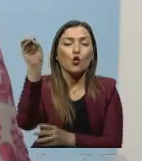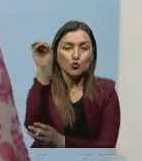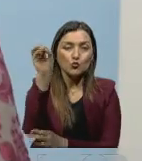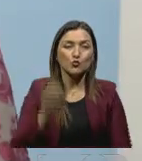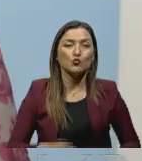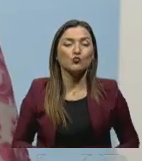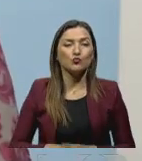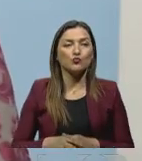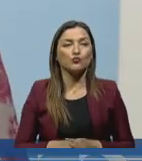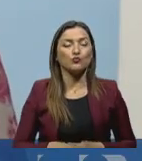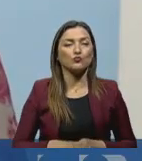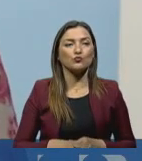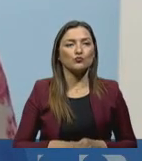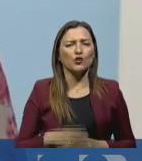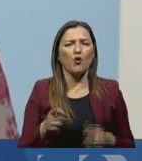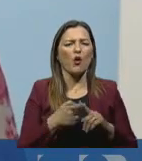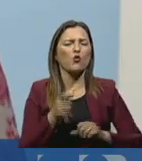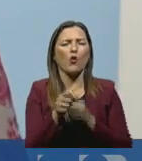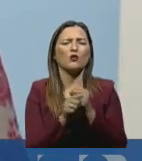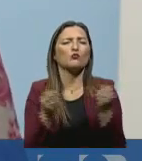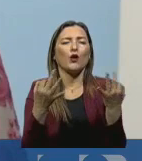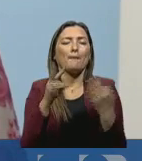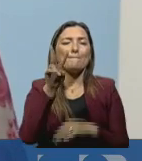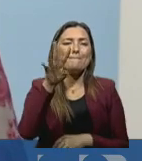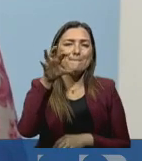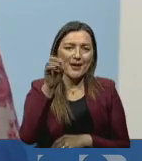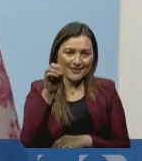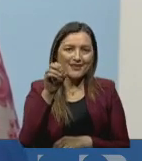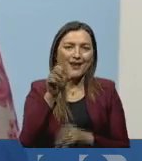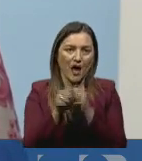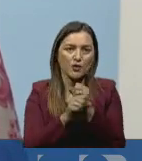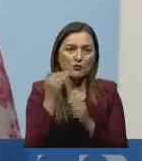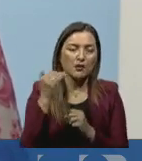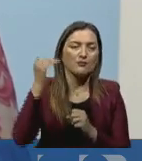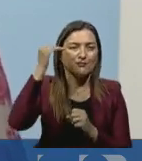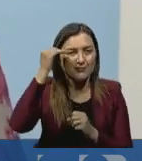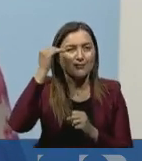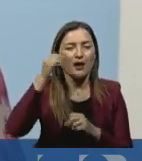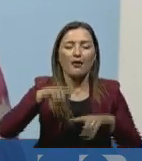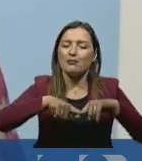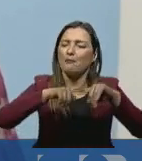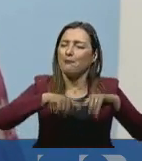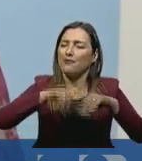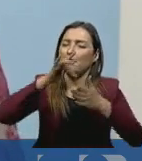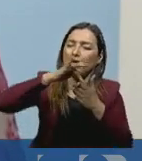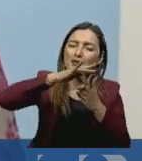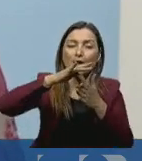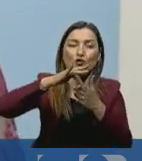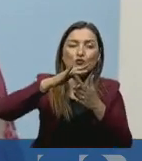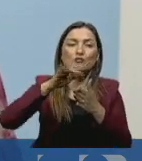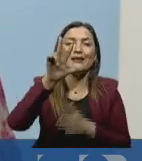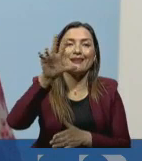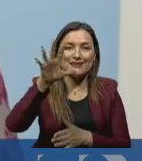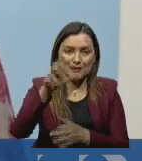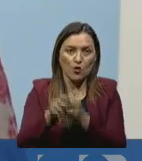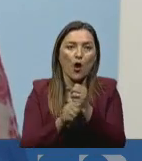a partir de los 20 años nosotros convocamos mayoritariamente da el cáncer de mama de acuerdo a los factores de riesgo es a partir de